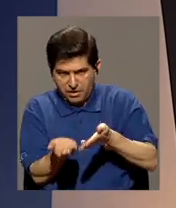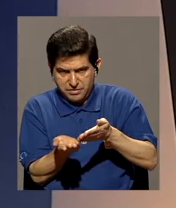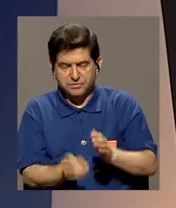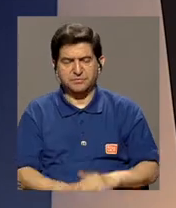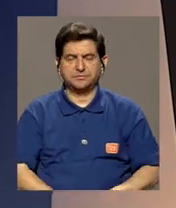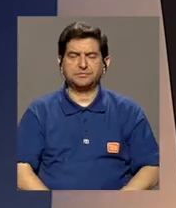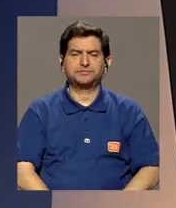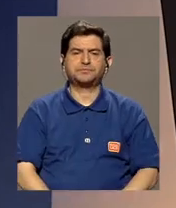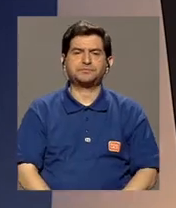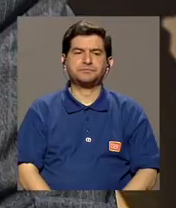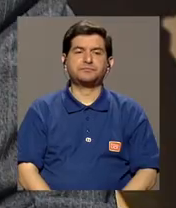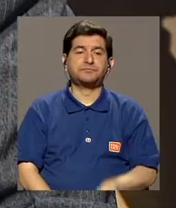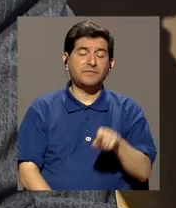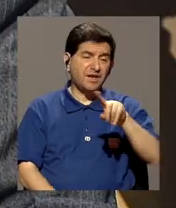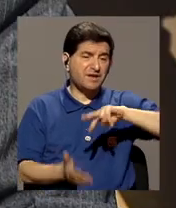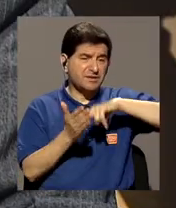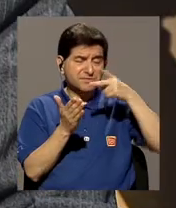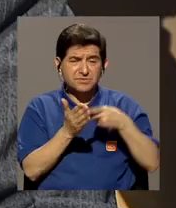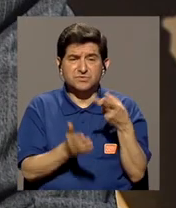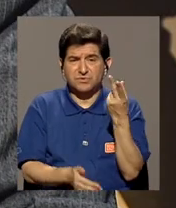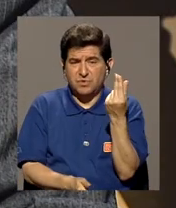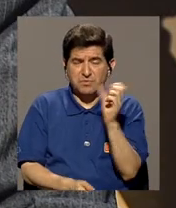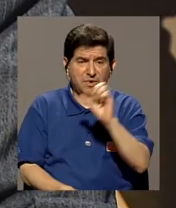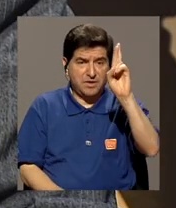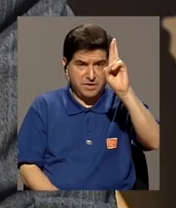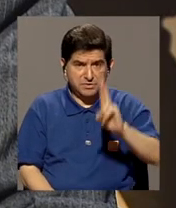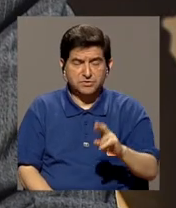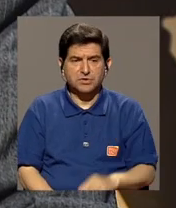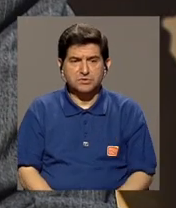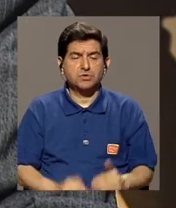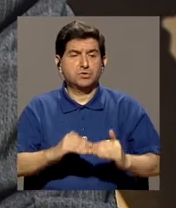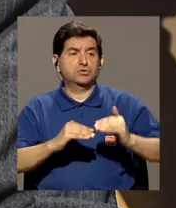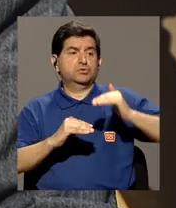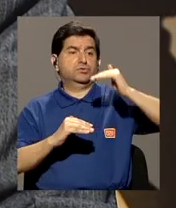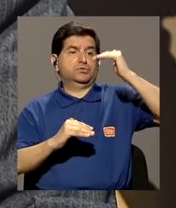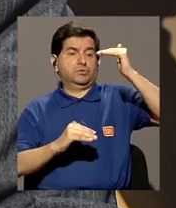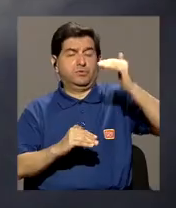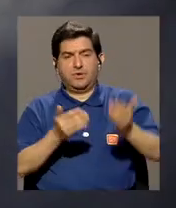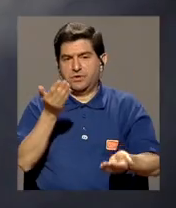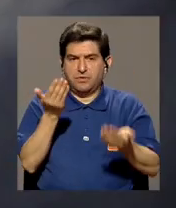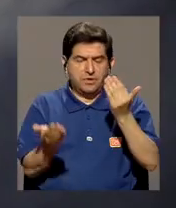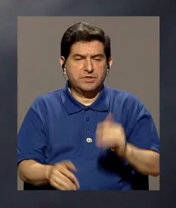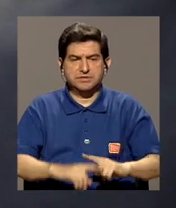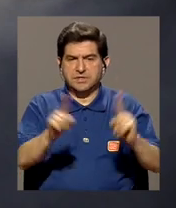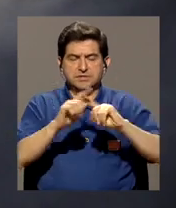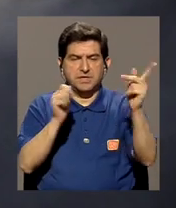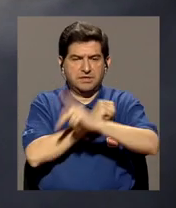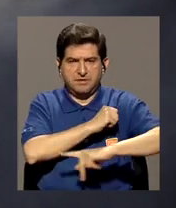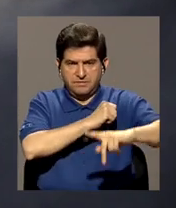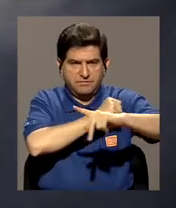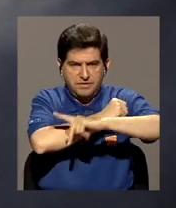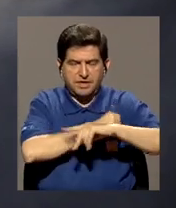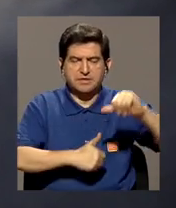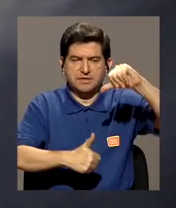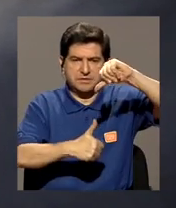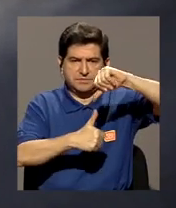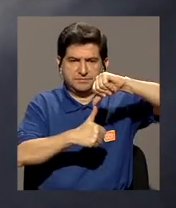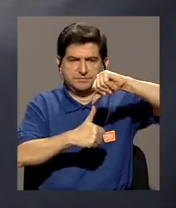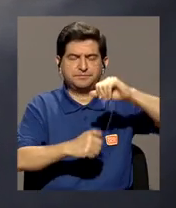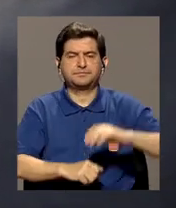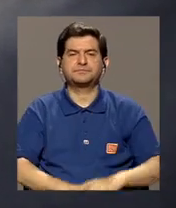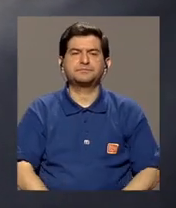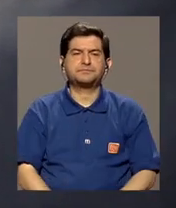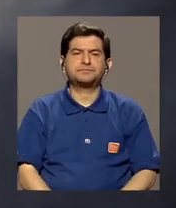del impuesto eso ha llevado a que los precios en costa rica son más altos que en varios países de